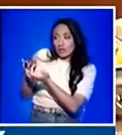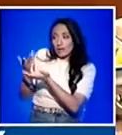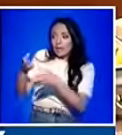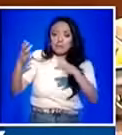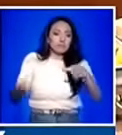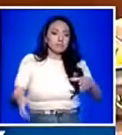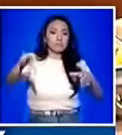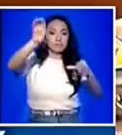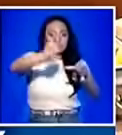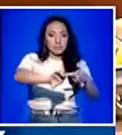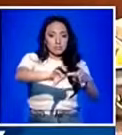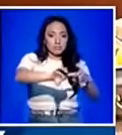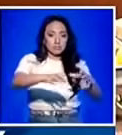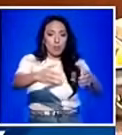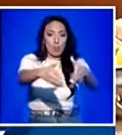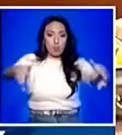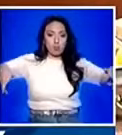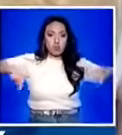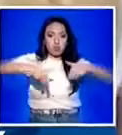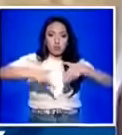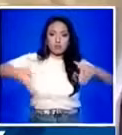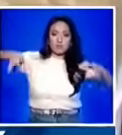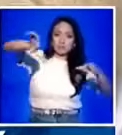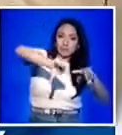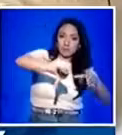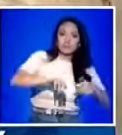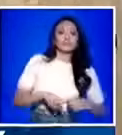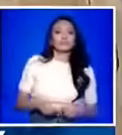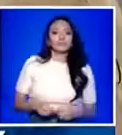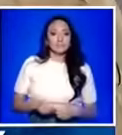vaya directo a la fanesca para que se termine su cocción.